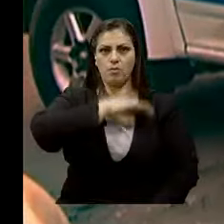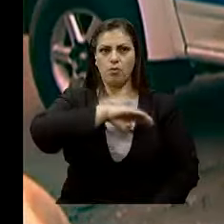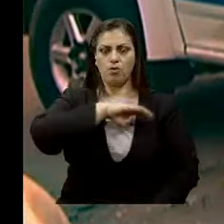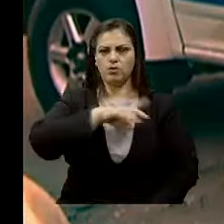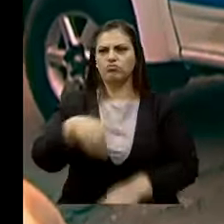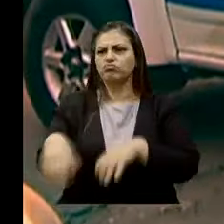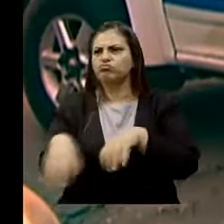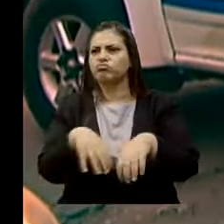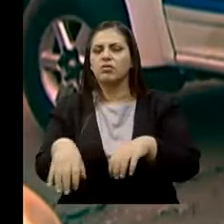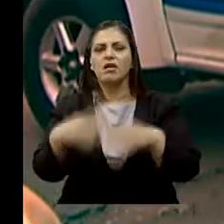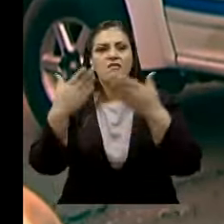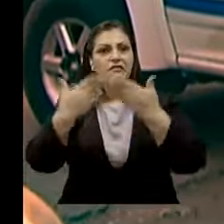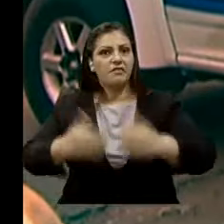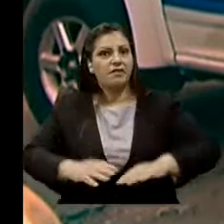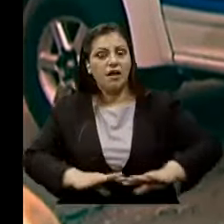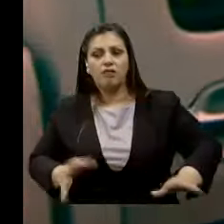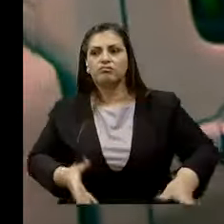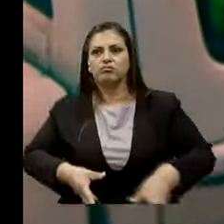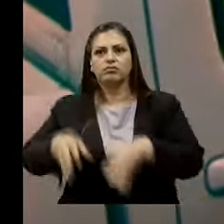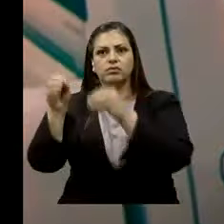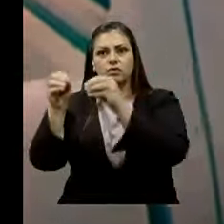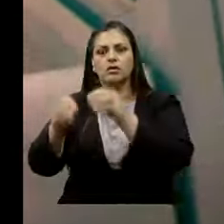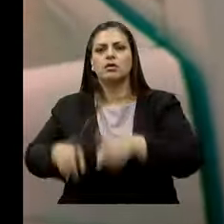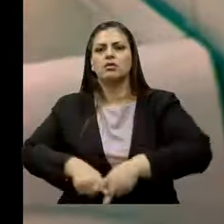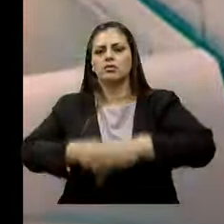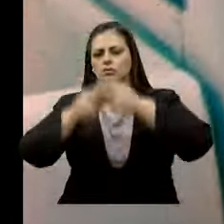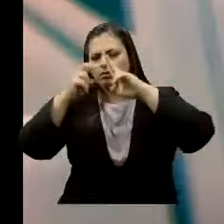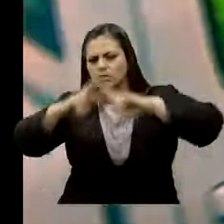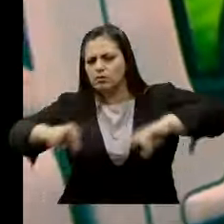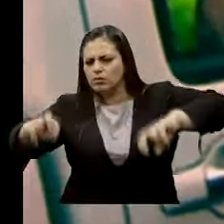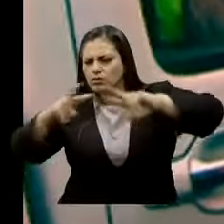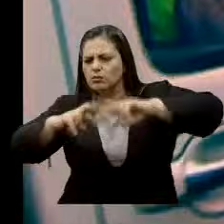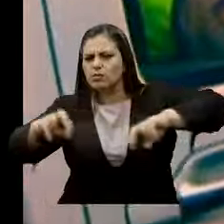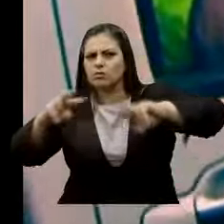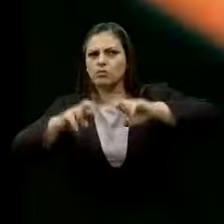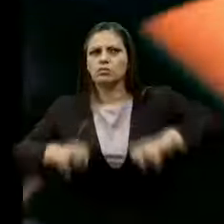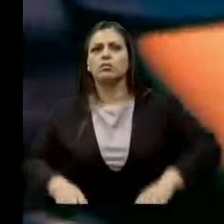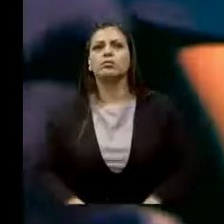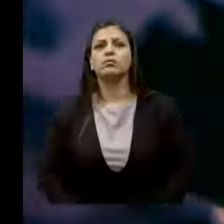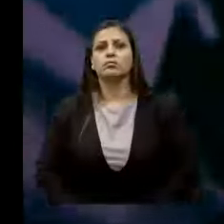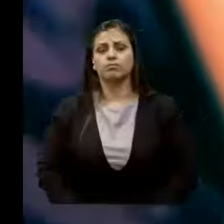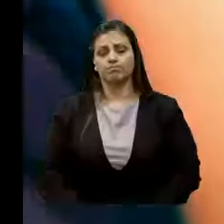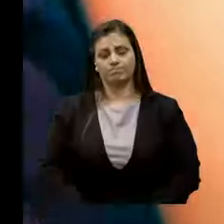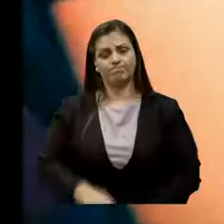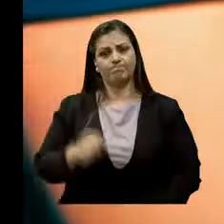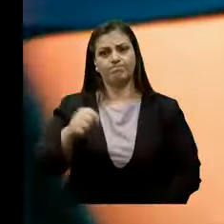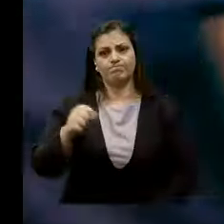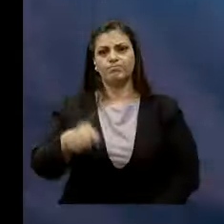para comenzar las investigaciones, no sin antes recalcar que este tipo de acciones se